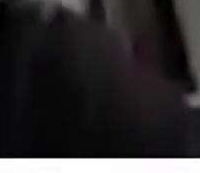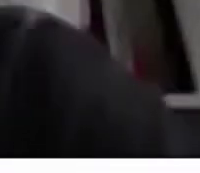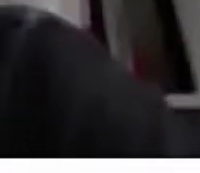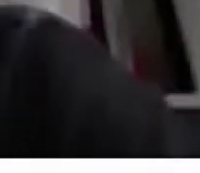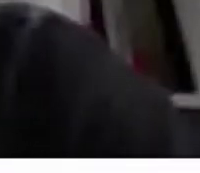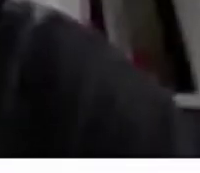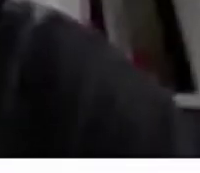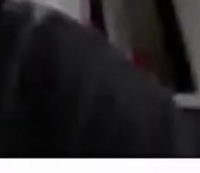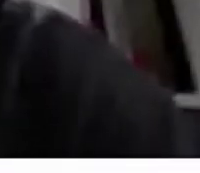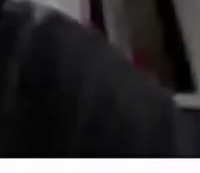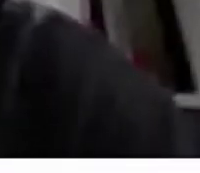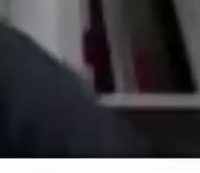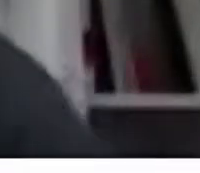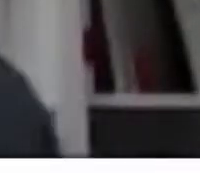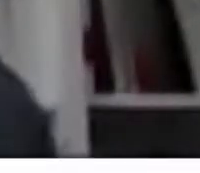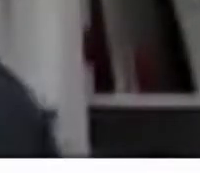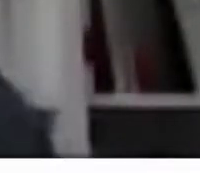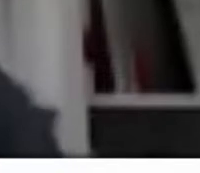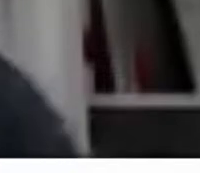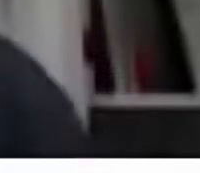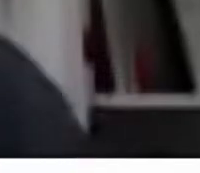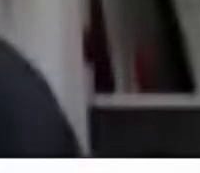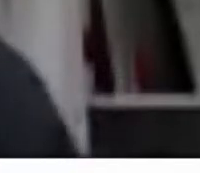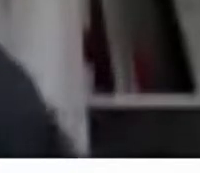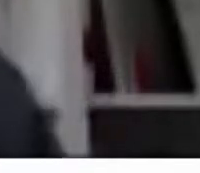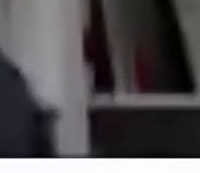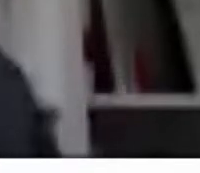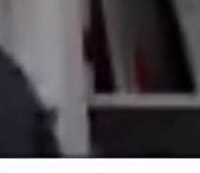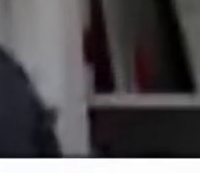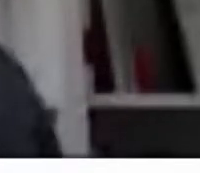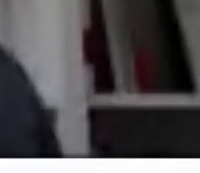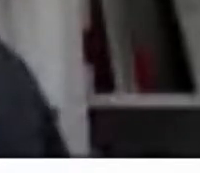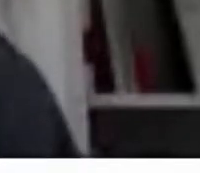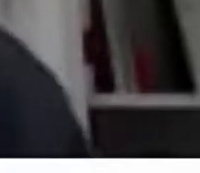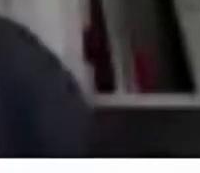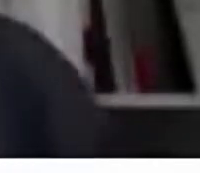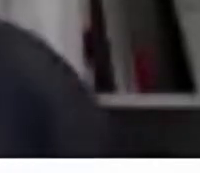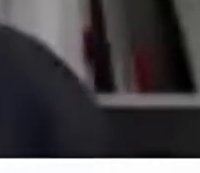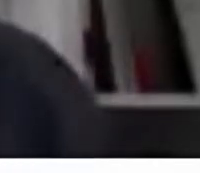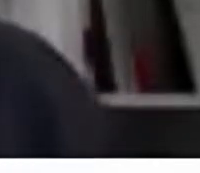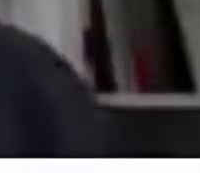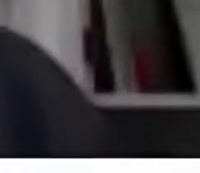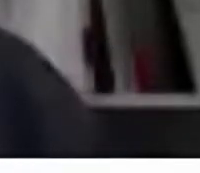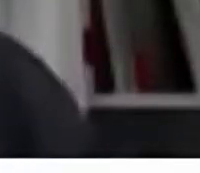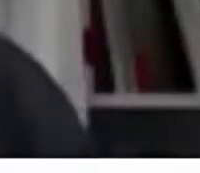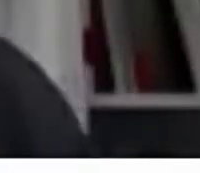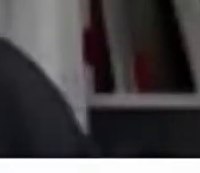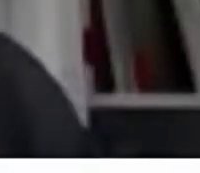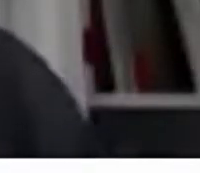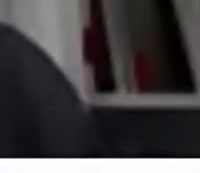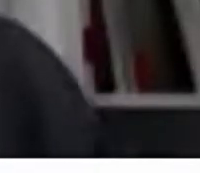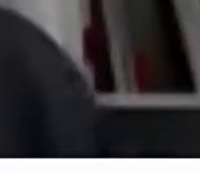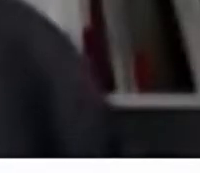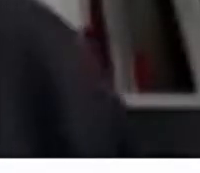grandes fracasos de la Argentina. Fracasaron uno y otro lado de la grieta. El salario real se desploma.